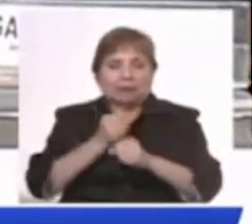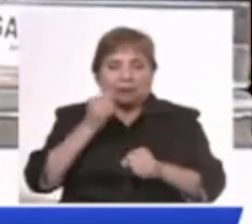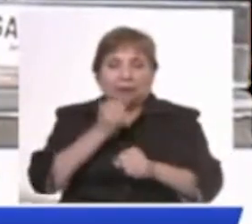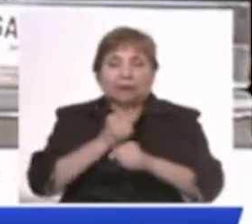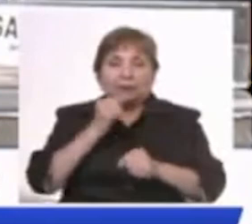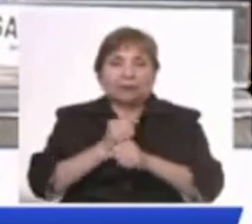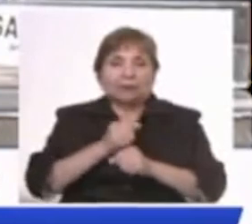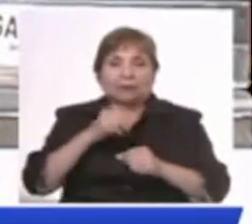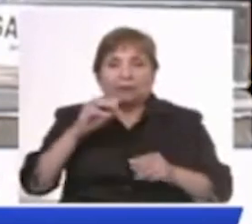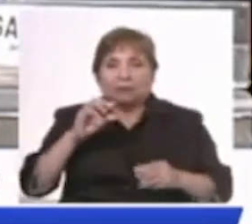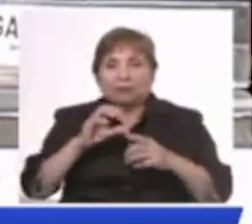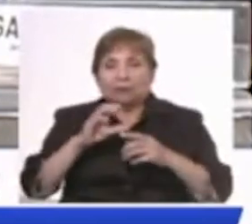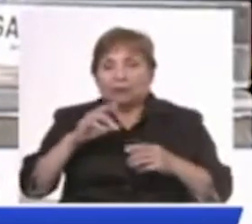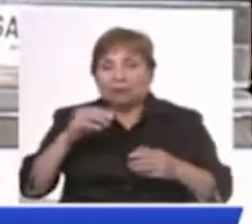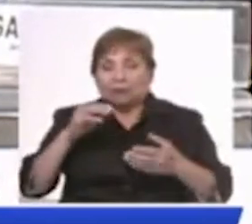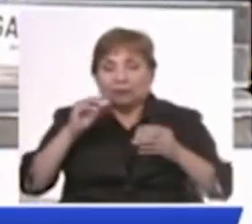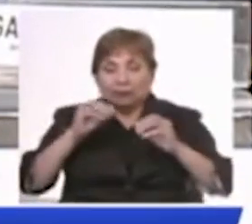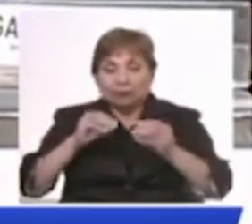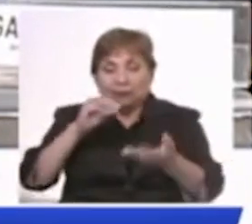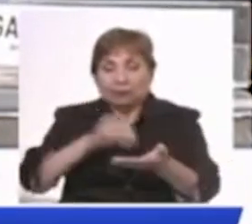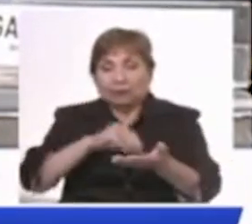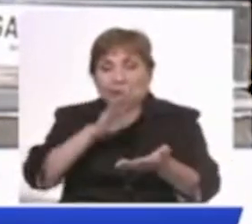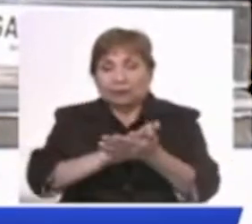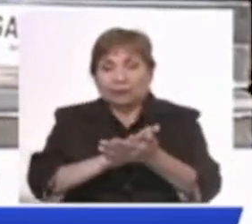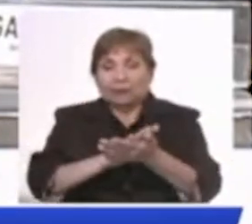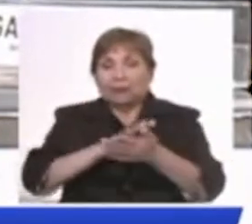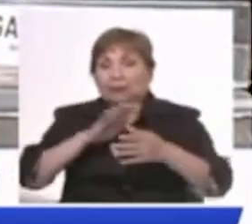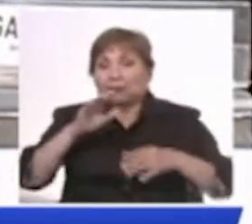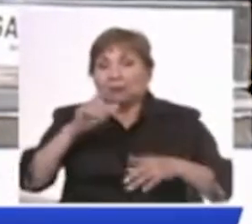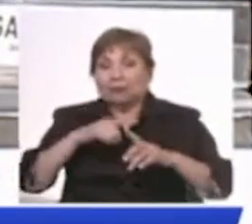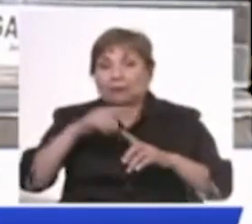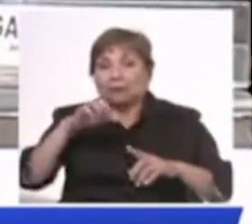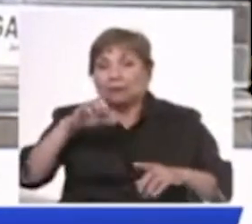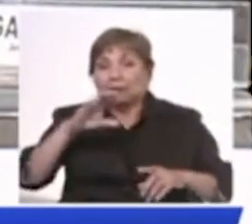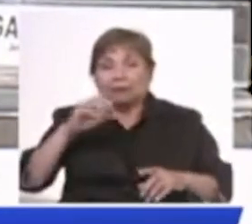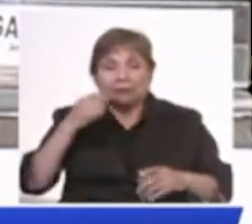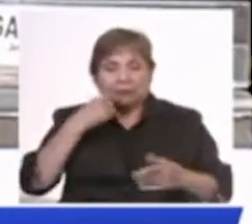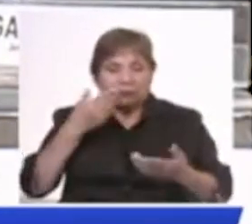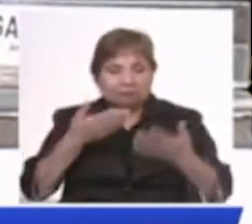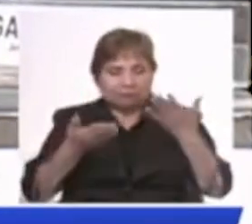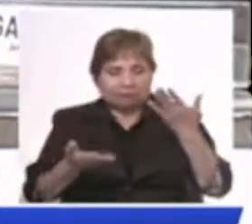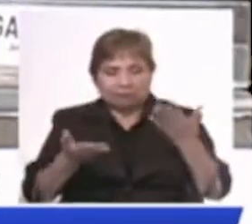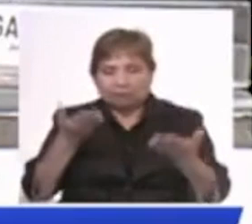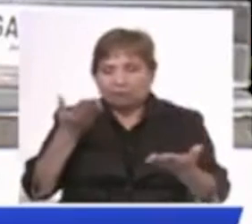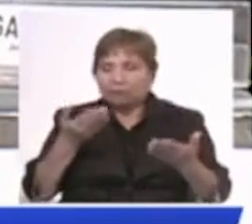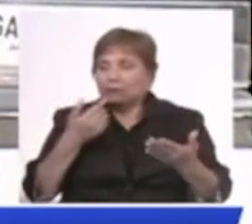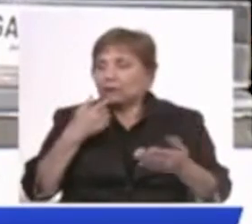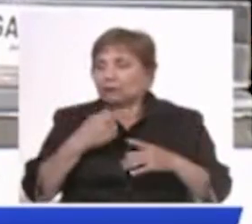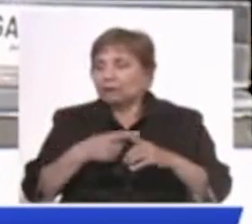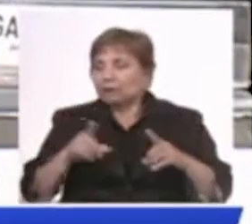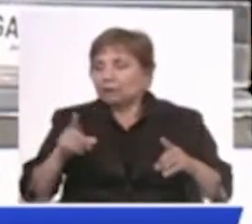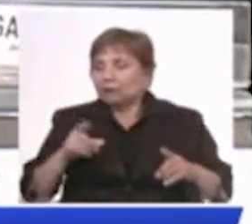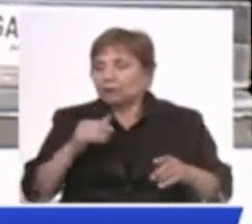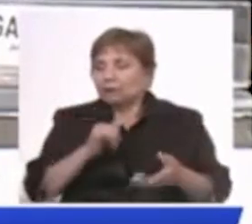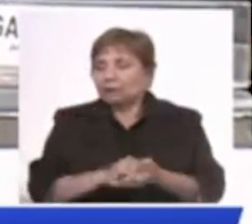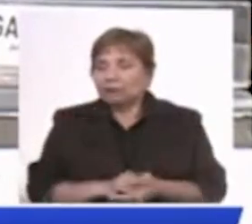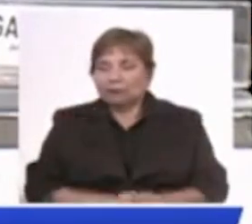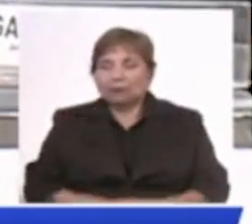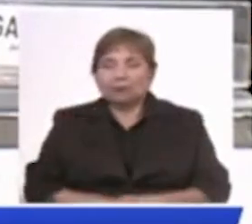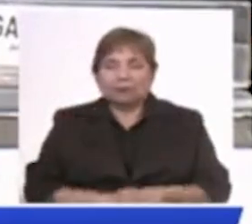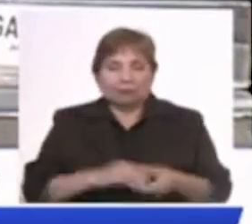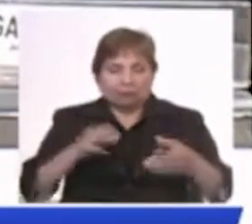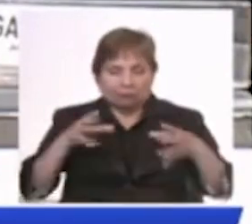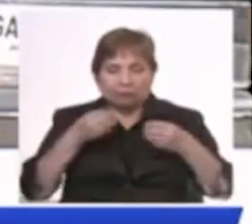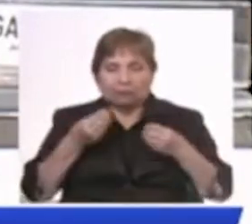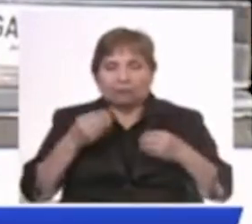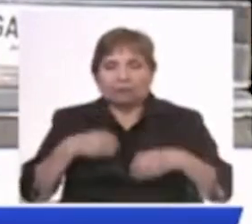de gras sintético más la colocación de tapizones era un equivalente. Sin embargo, lo dieron